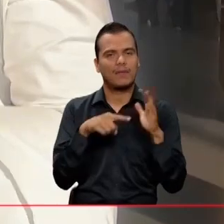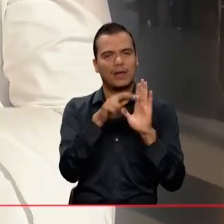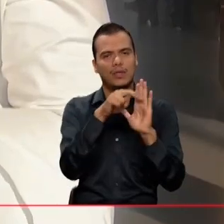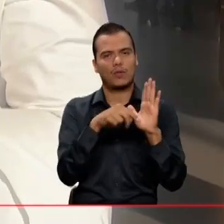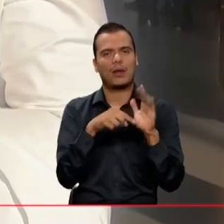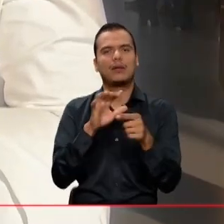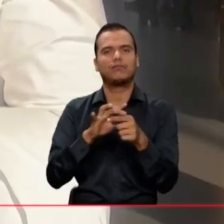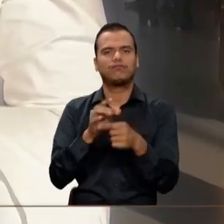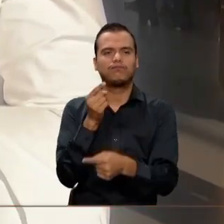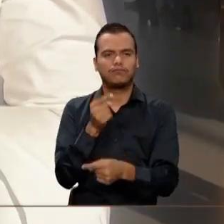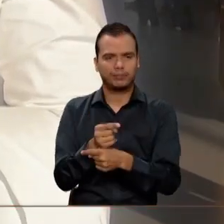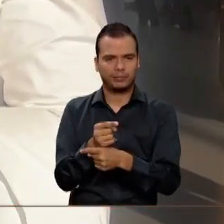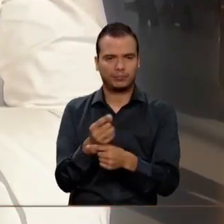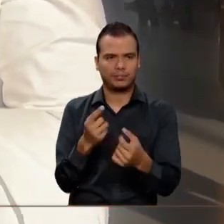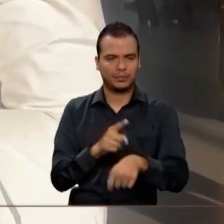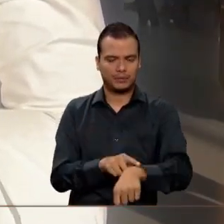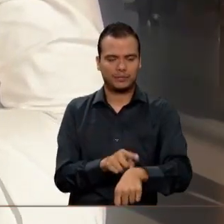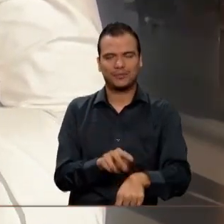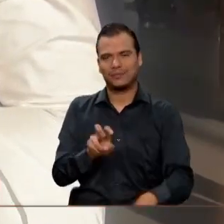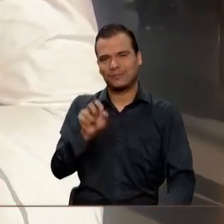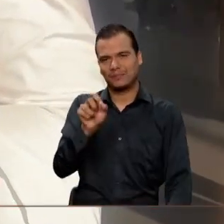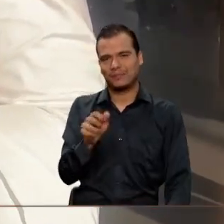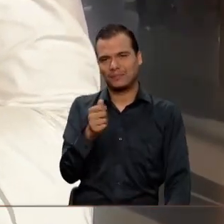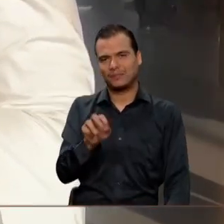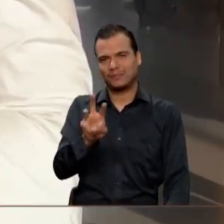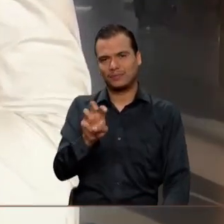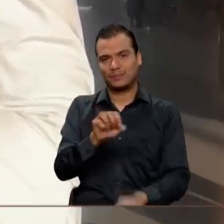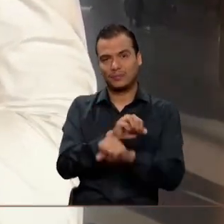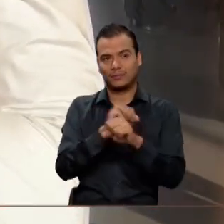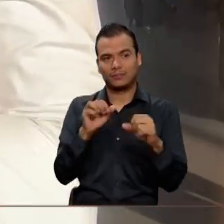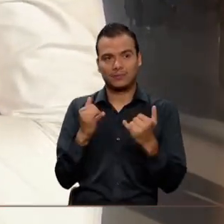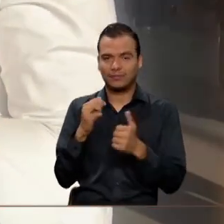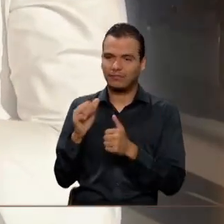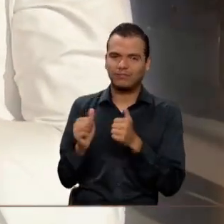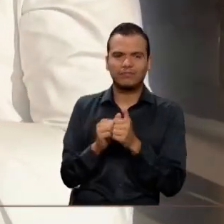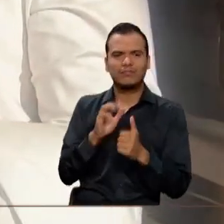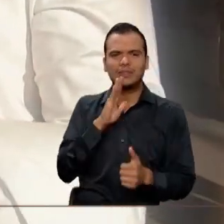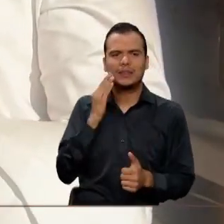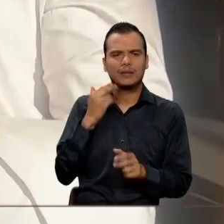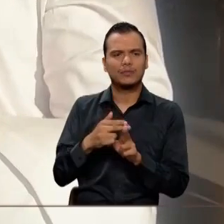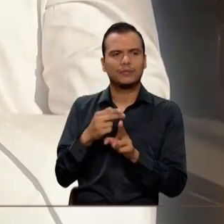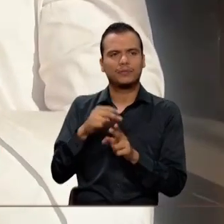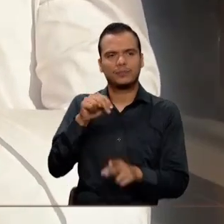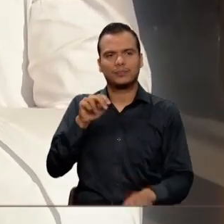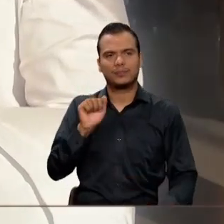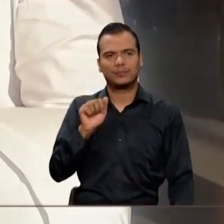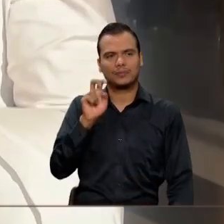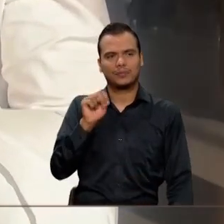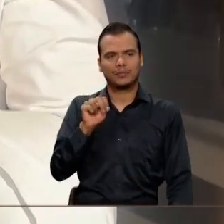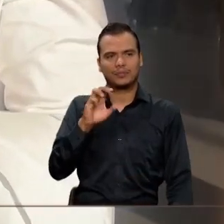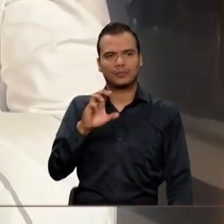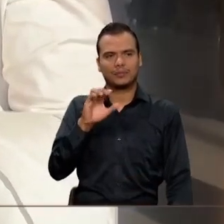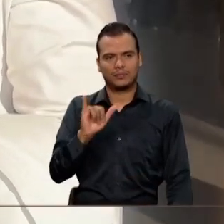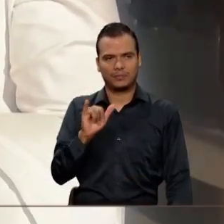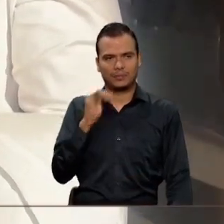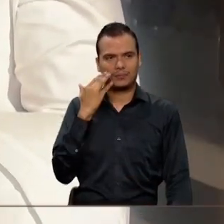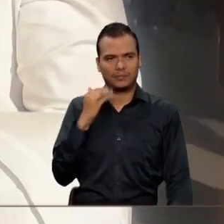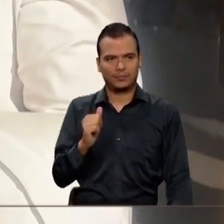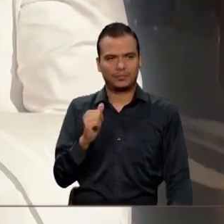hora de la mañana, 7:18 minutos, agradecemos la compañía de Nancy Cristina Mesa. Ella es